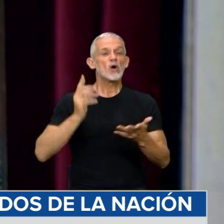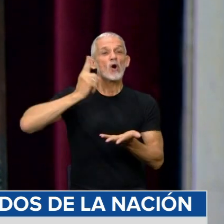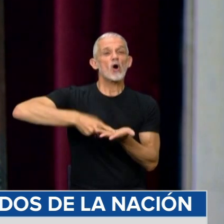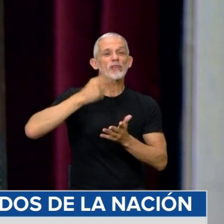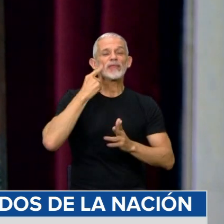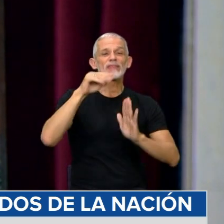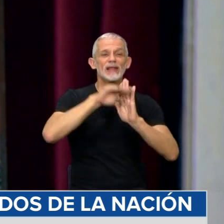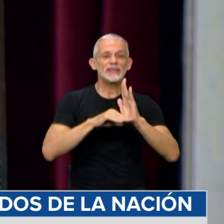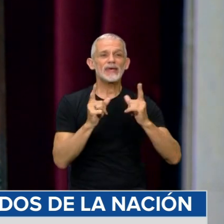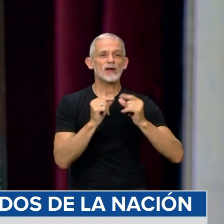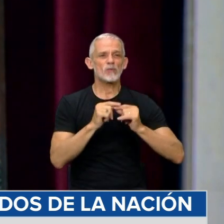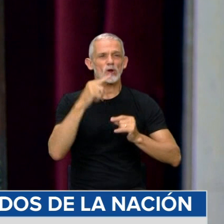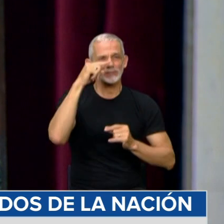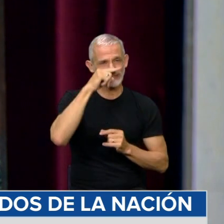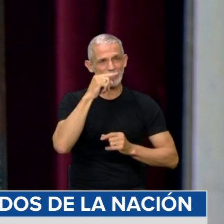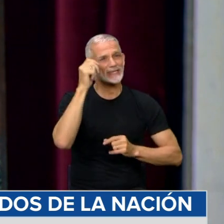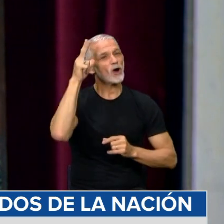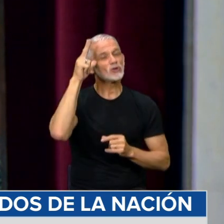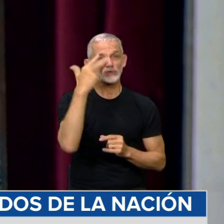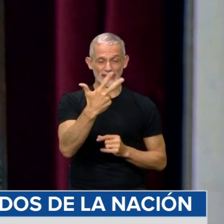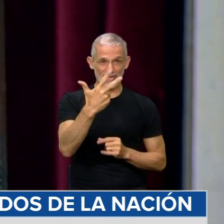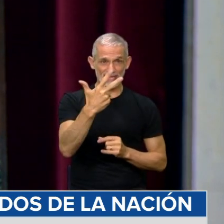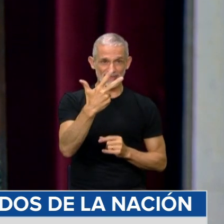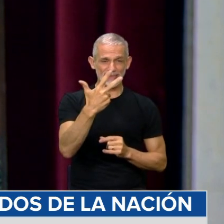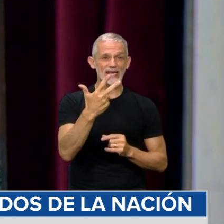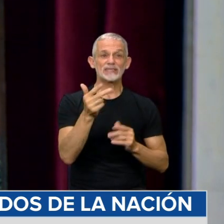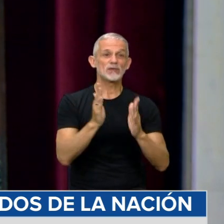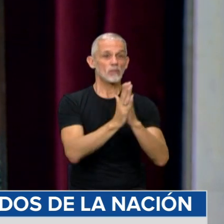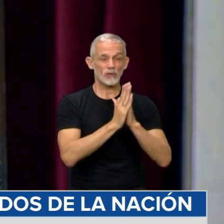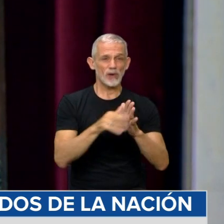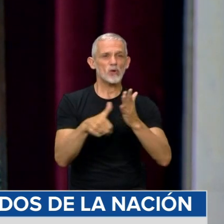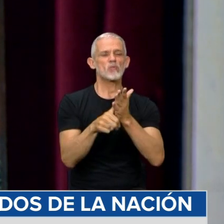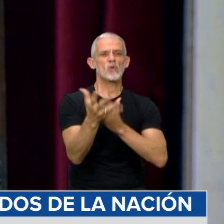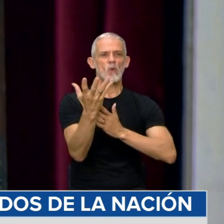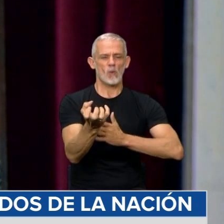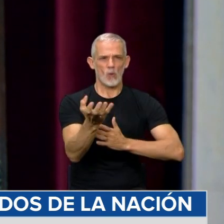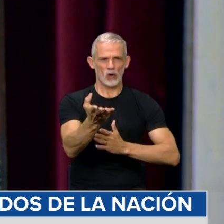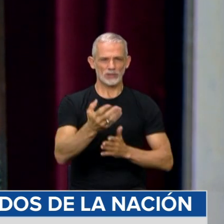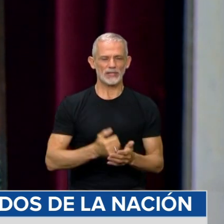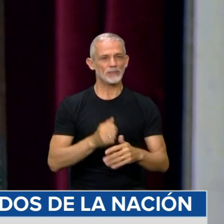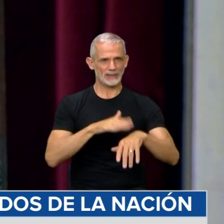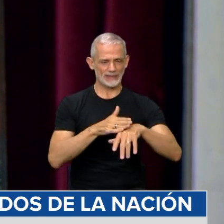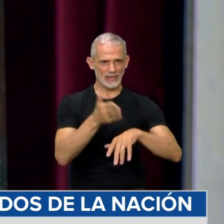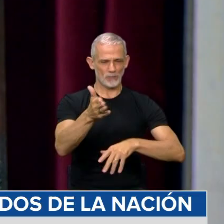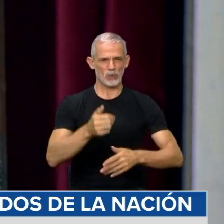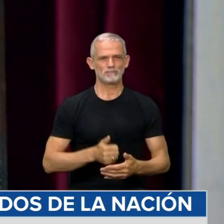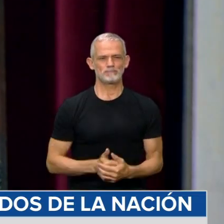Orden del día número 783. Sírvanse marcar su voto.